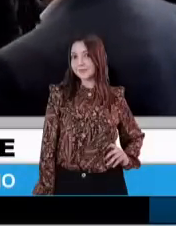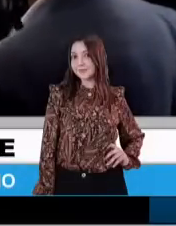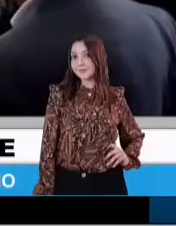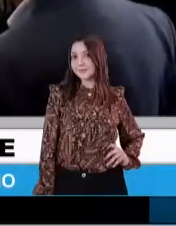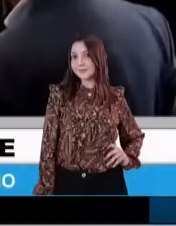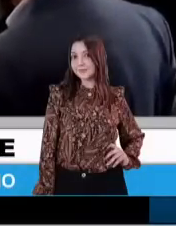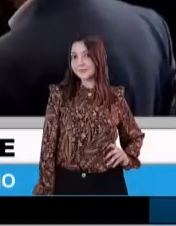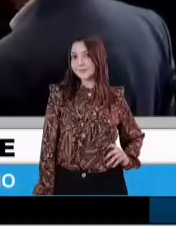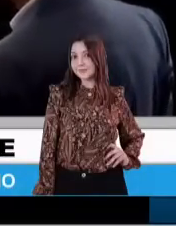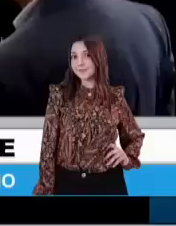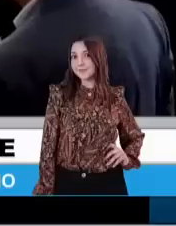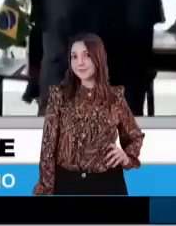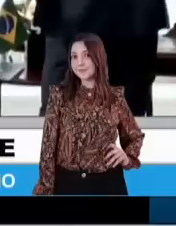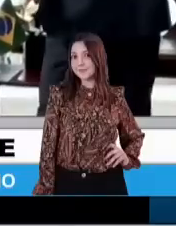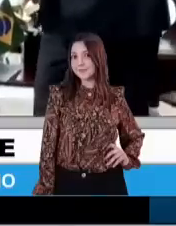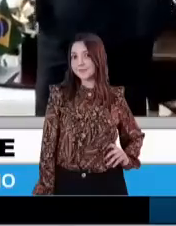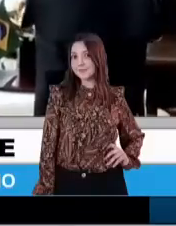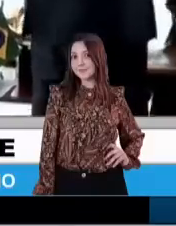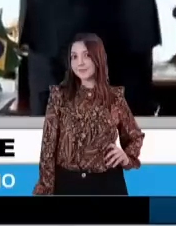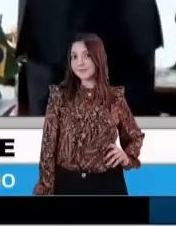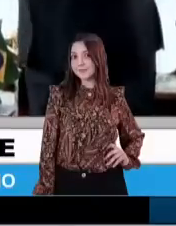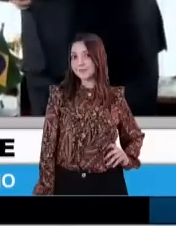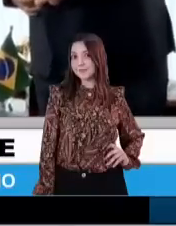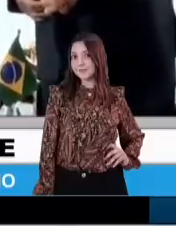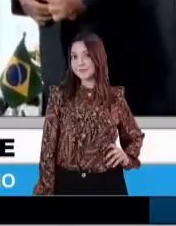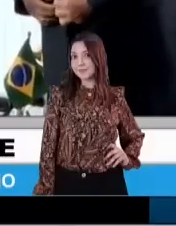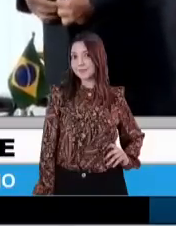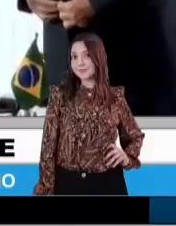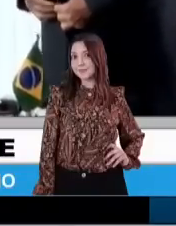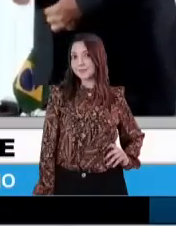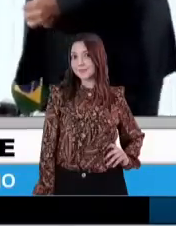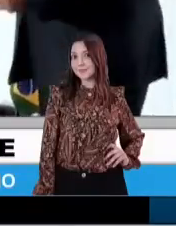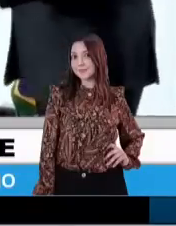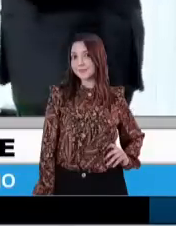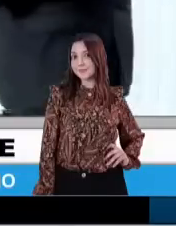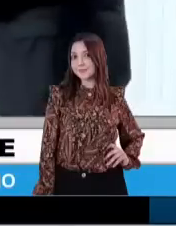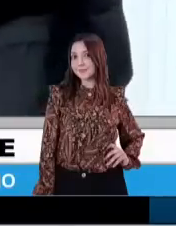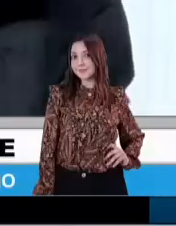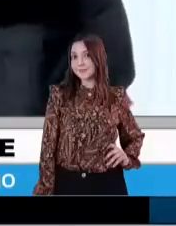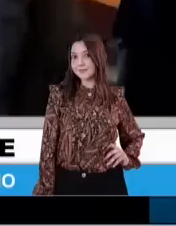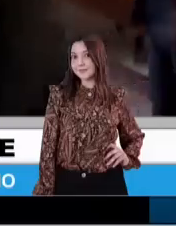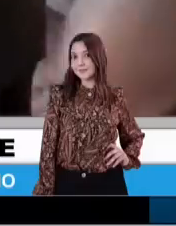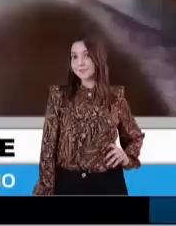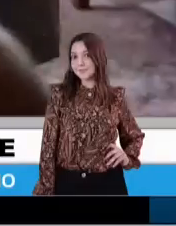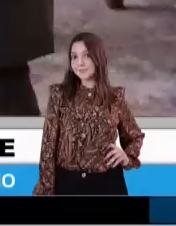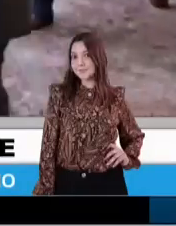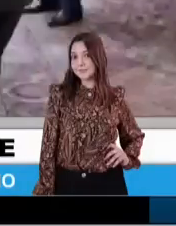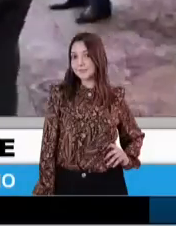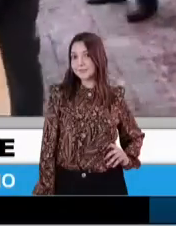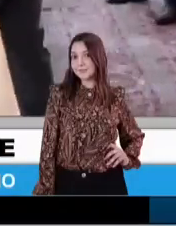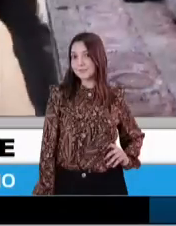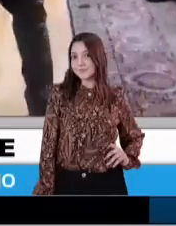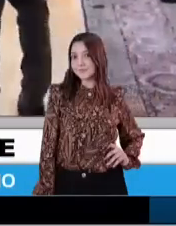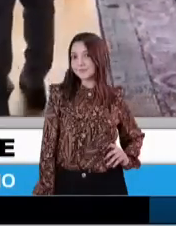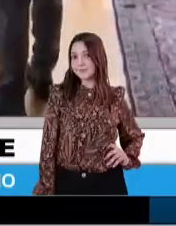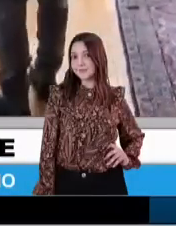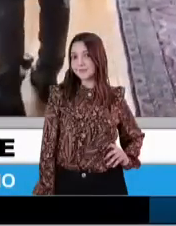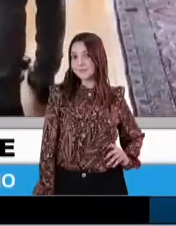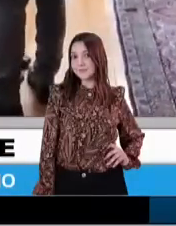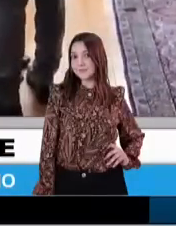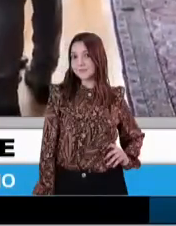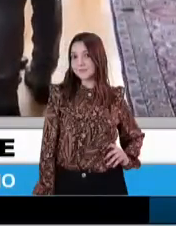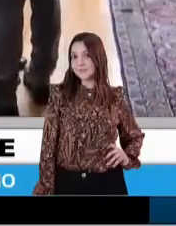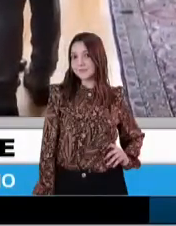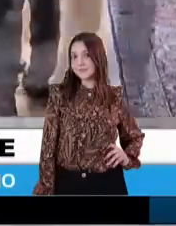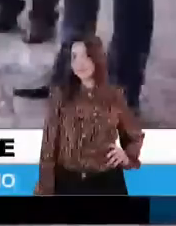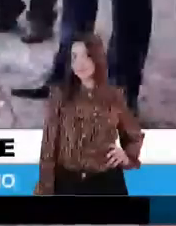pero, o una jornada más bien corta, pero muy, muy intensa, Daniela. Bastante intensa. Y ojo, Catherine Tomás,